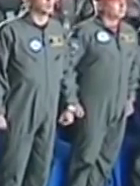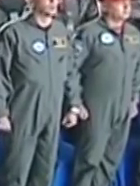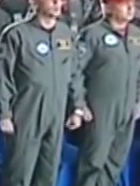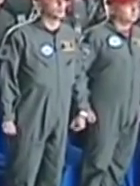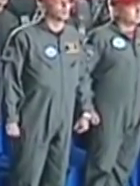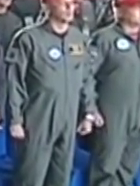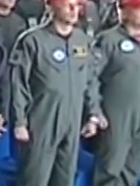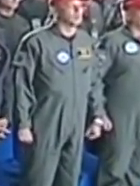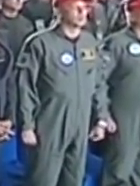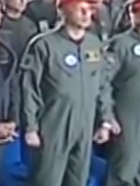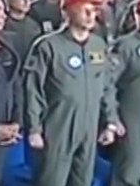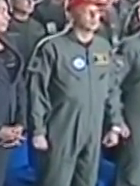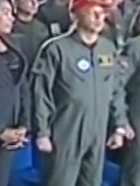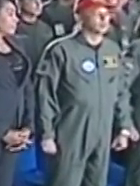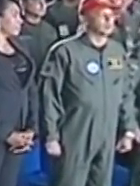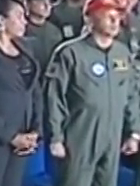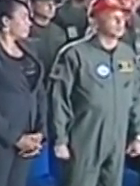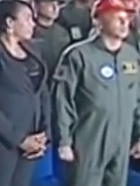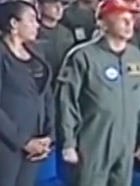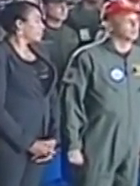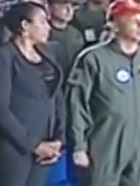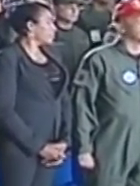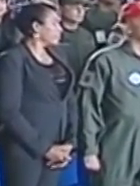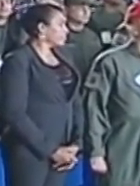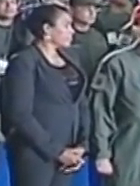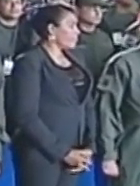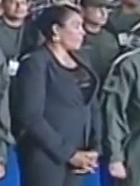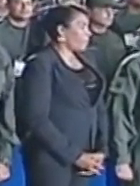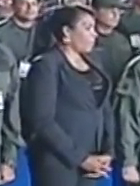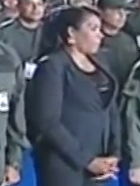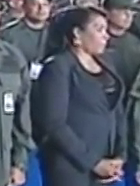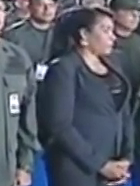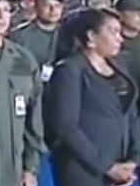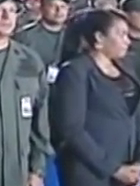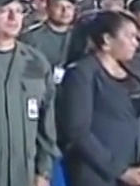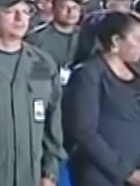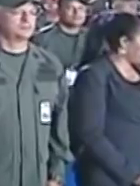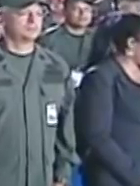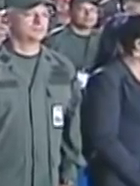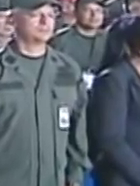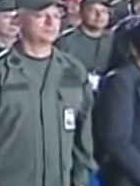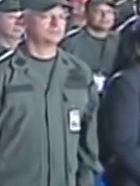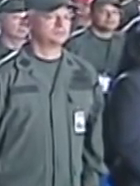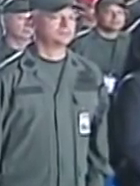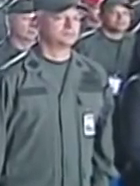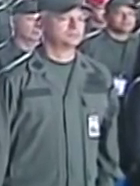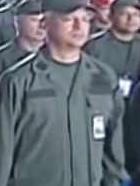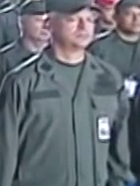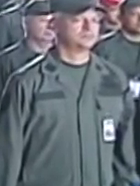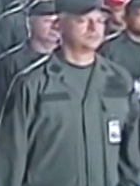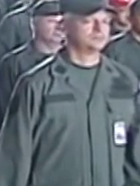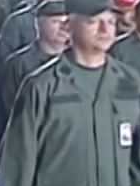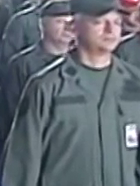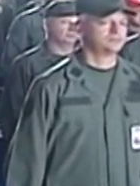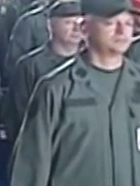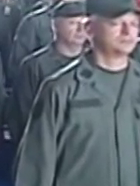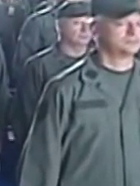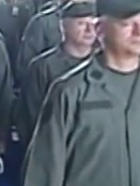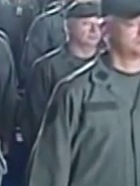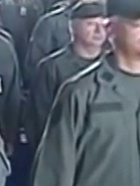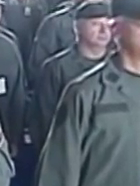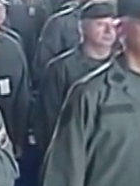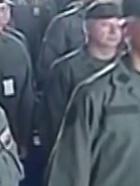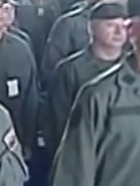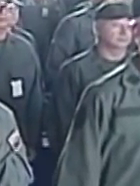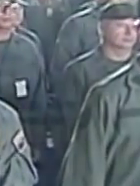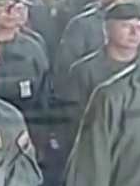Participación de haber concluido el acto por parte del ciudadano general de división Luis Alberto Molero Contreras, segundo comandante y jefe del Estado